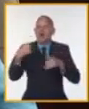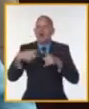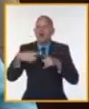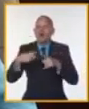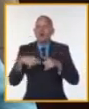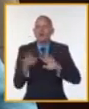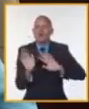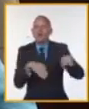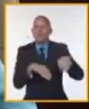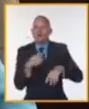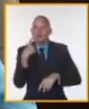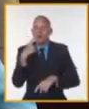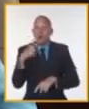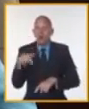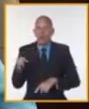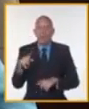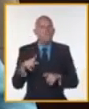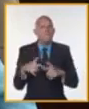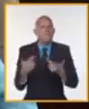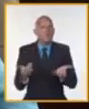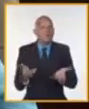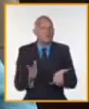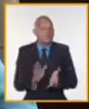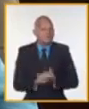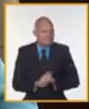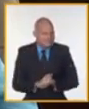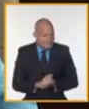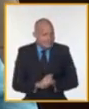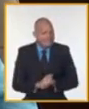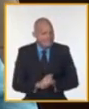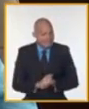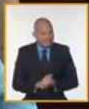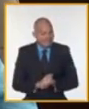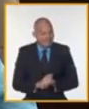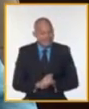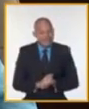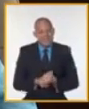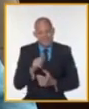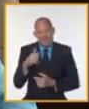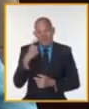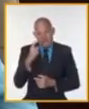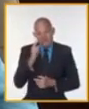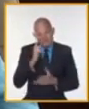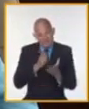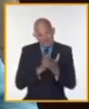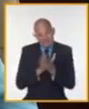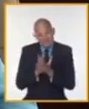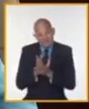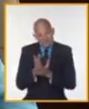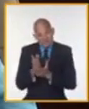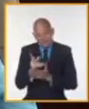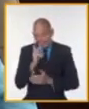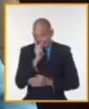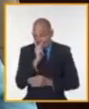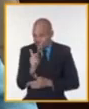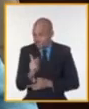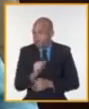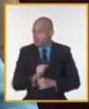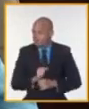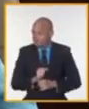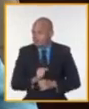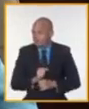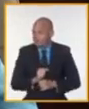Y tiene que ver, todo esto es una gran cadena que tenemos que seguir atendiendo, seguir diseñando, porque el